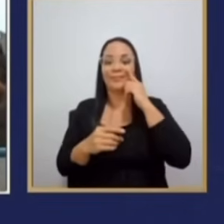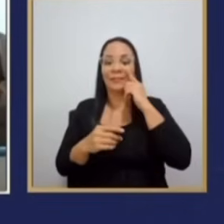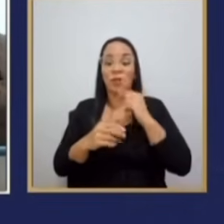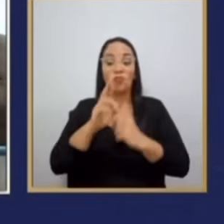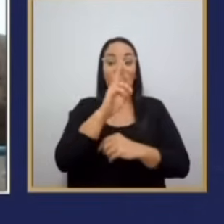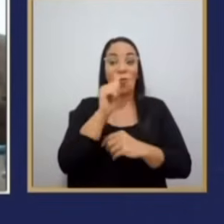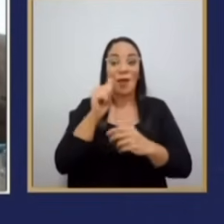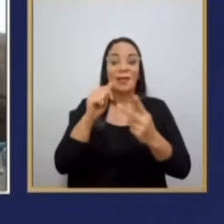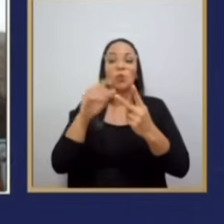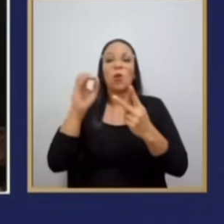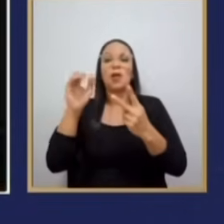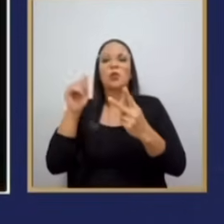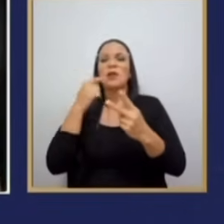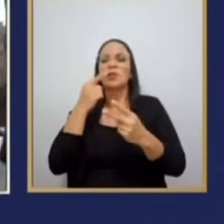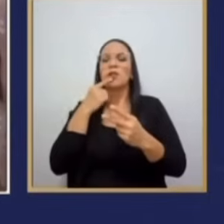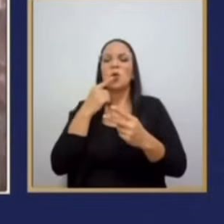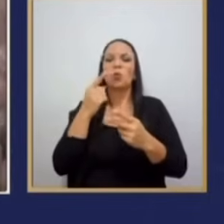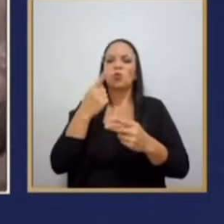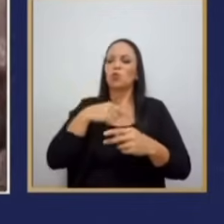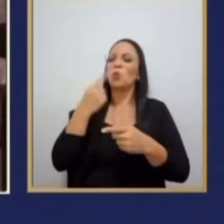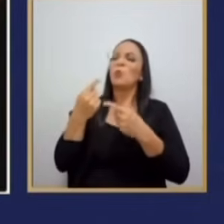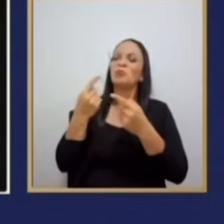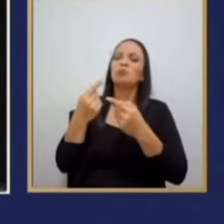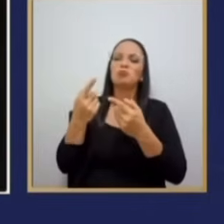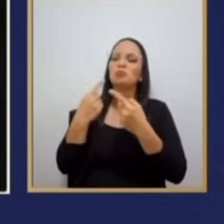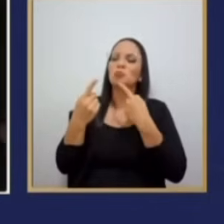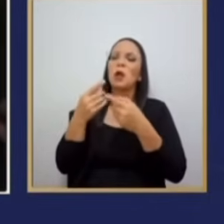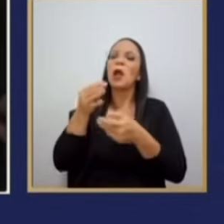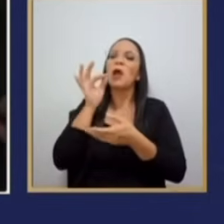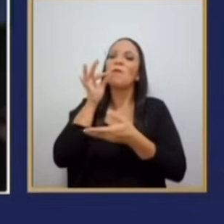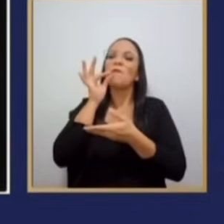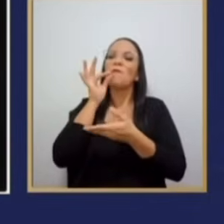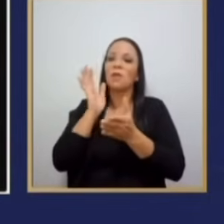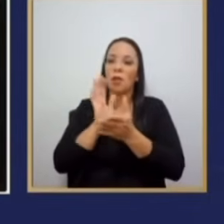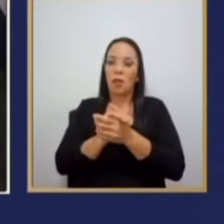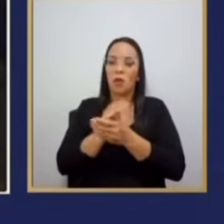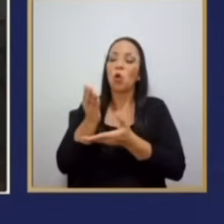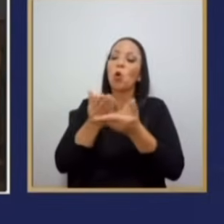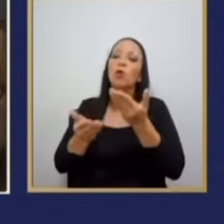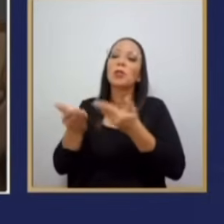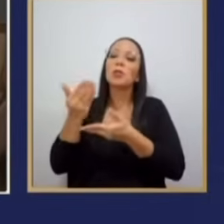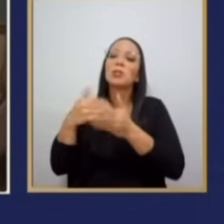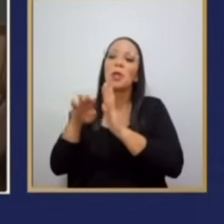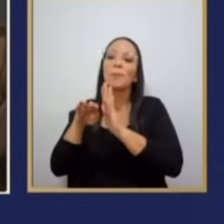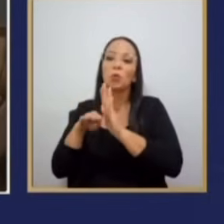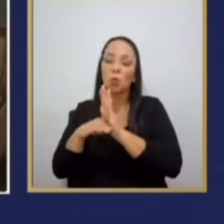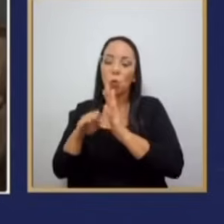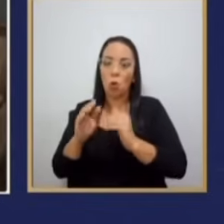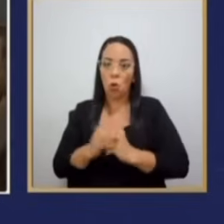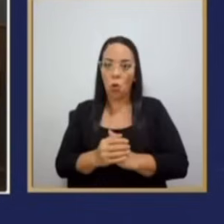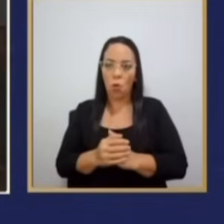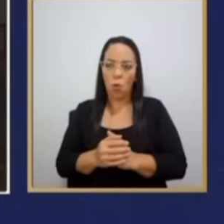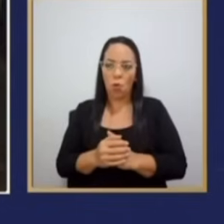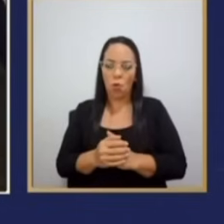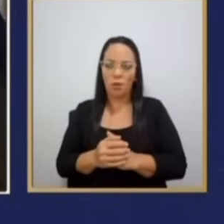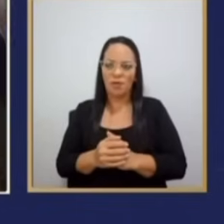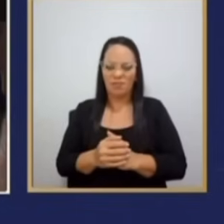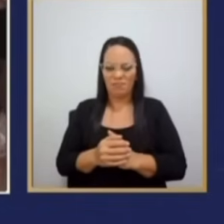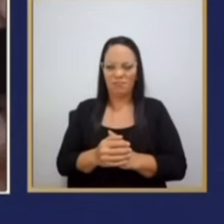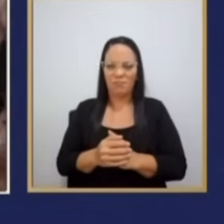Aguirre. Vamos a tomarnos un cafecito como cortesía y protocolo. Eso es